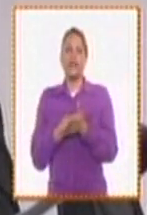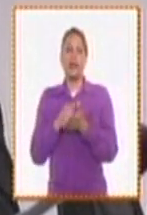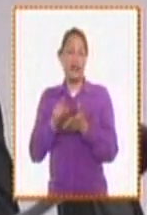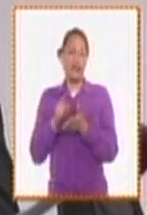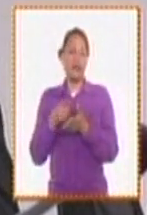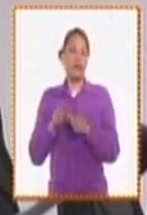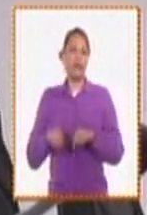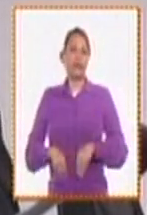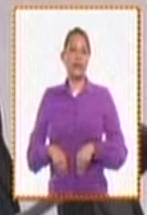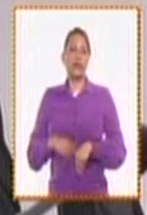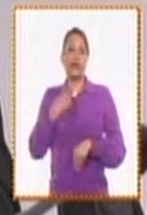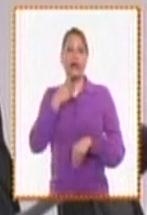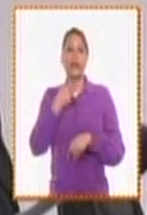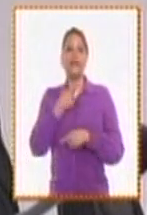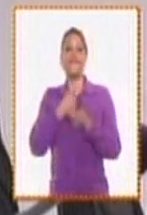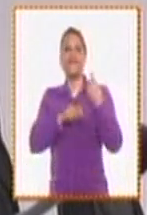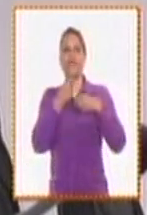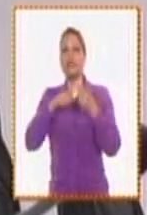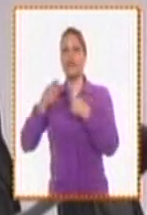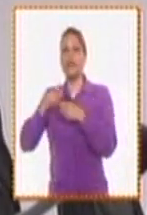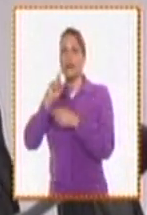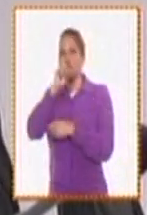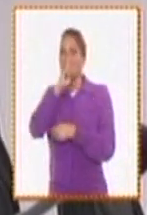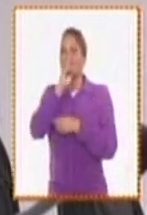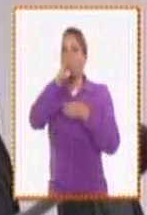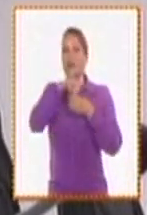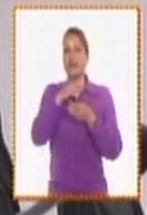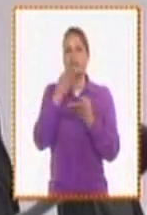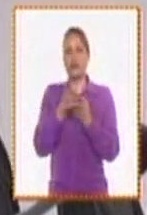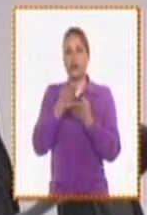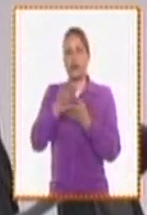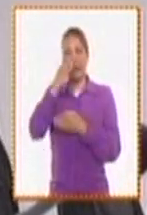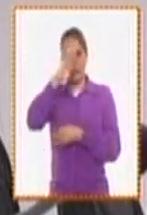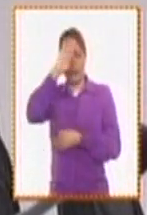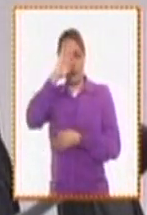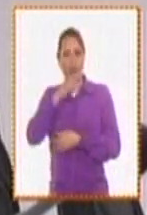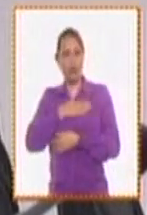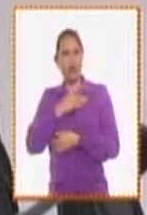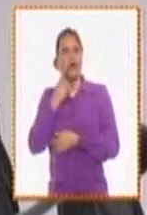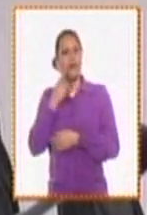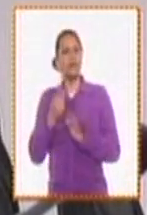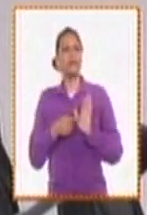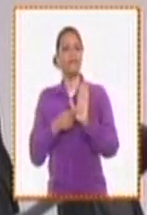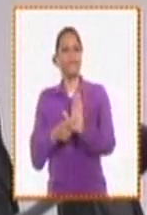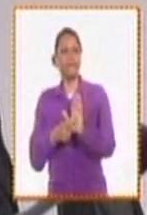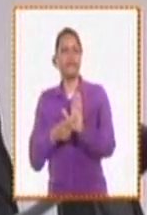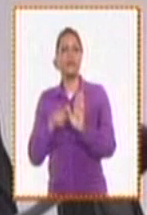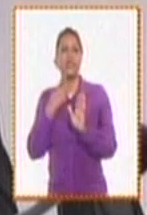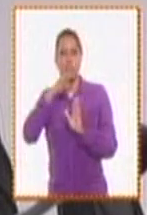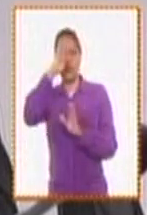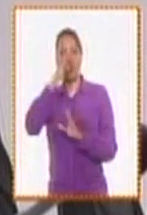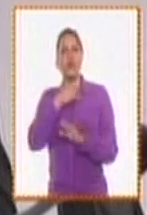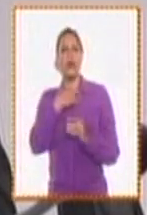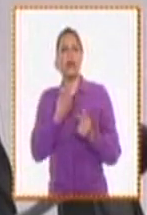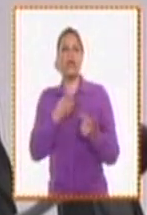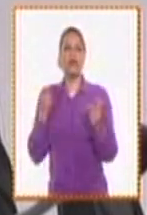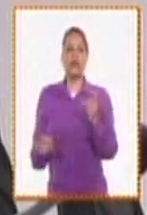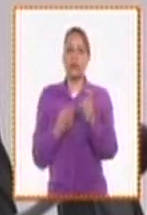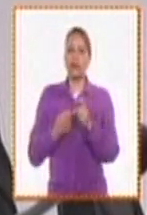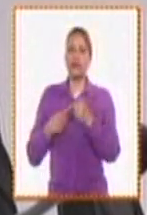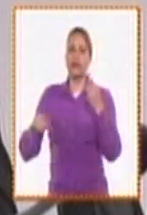flagelo se introduzca, cobre fuerza en el país. Eso demuestra que hay una voluntad política de nuestro Estado y nuestro gobierno en seguir enfrentando este tipo de